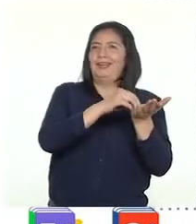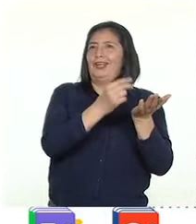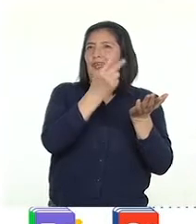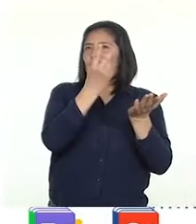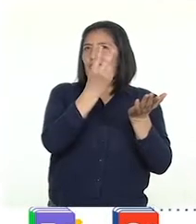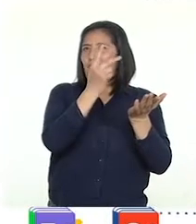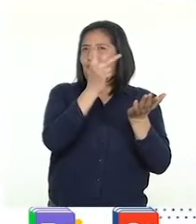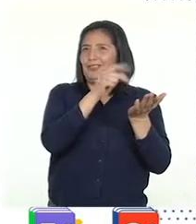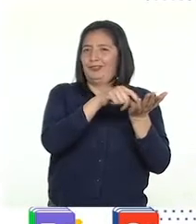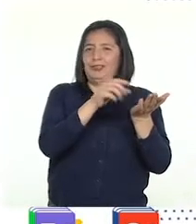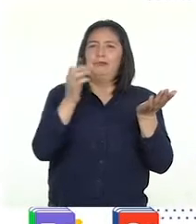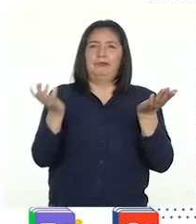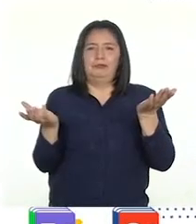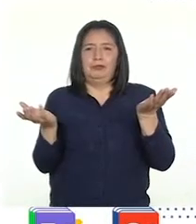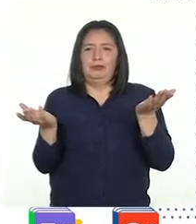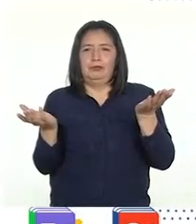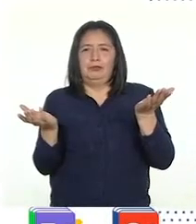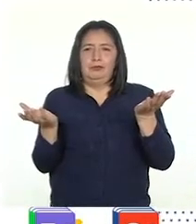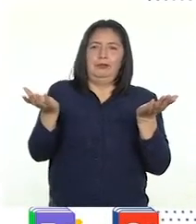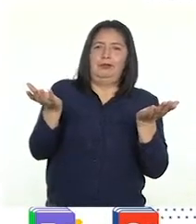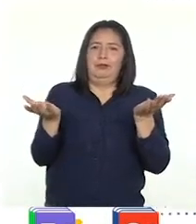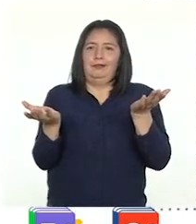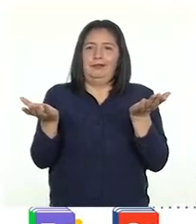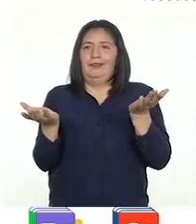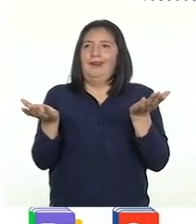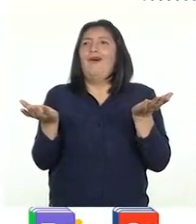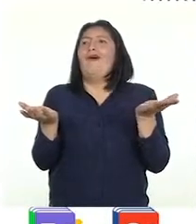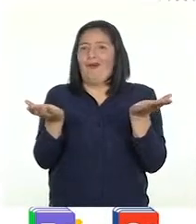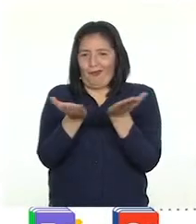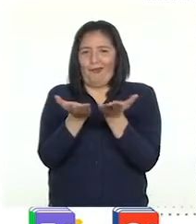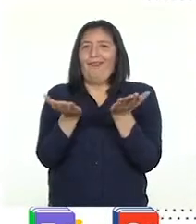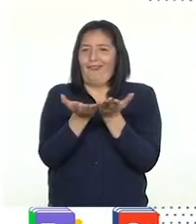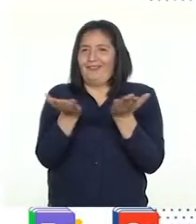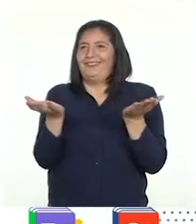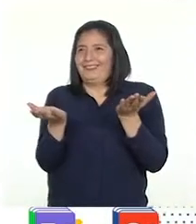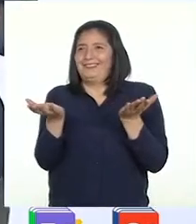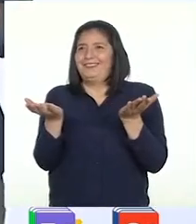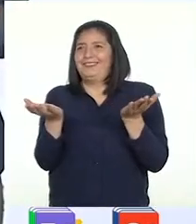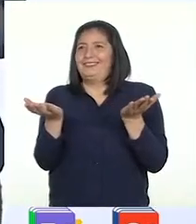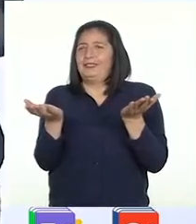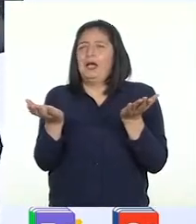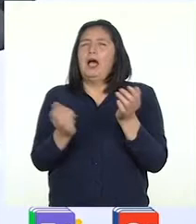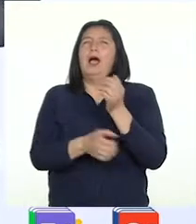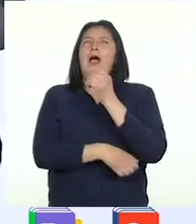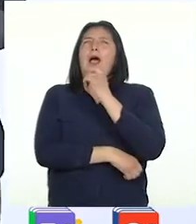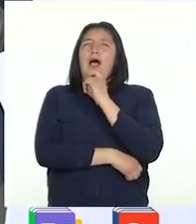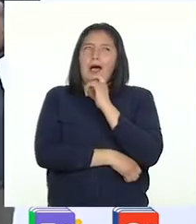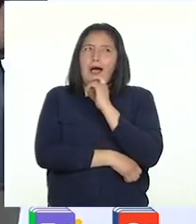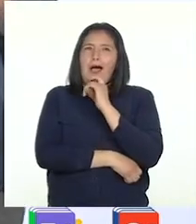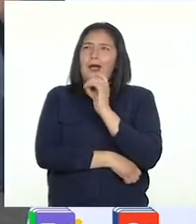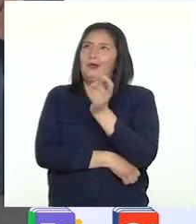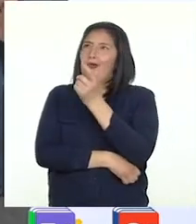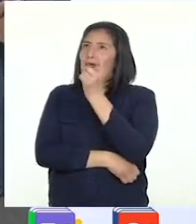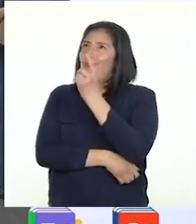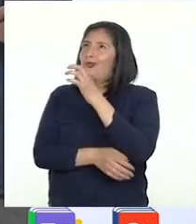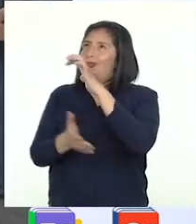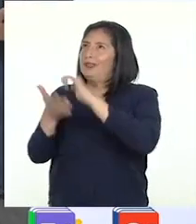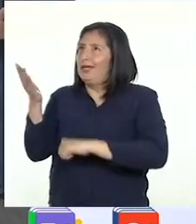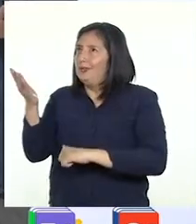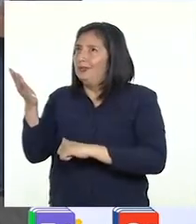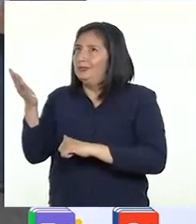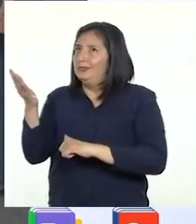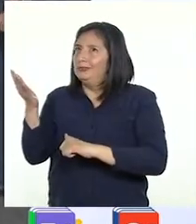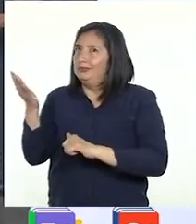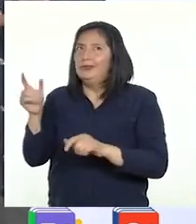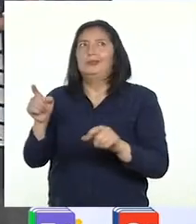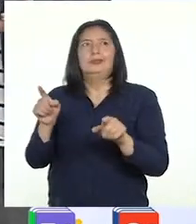otra pesa de 2 kilogramos a la derecha, nuevamente lo recupera. O sea, no solo funciona con restas,